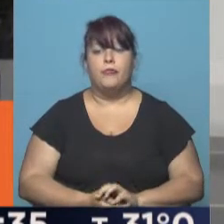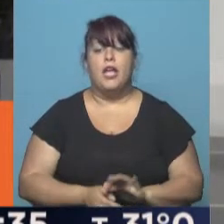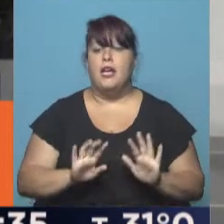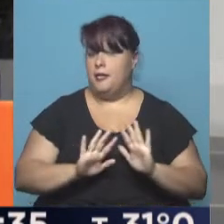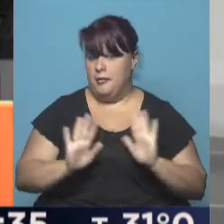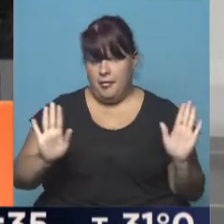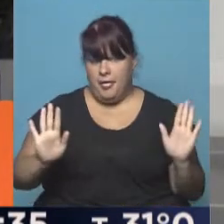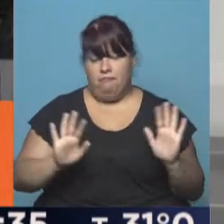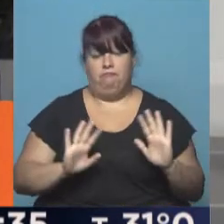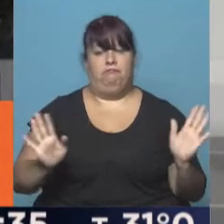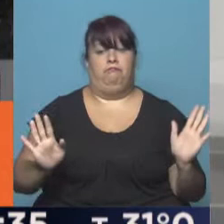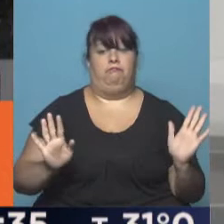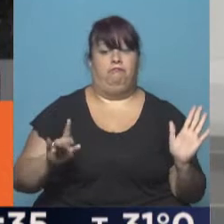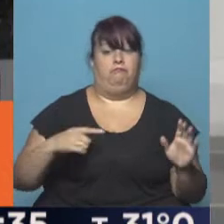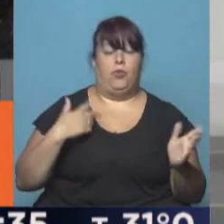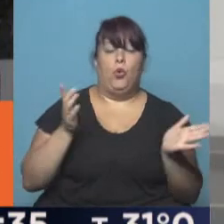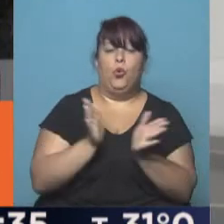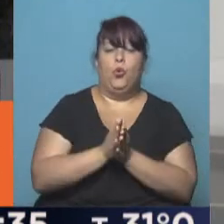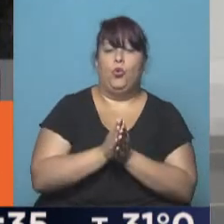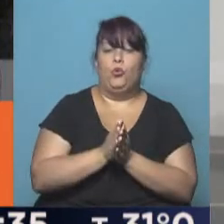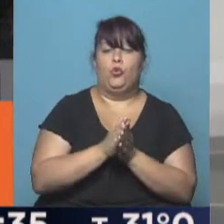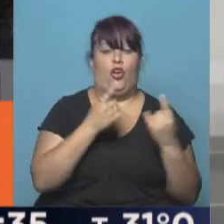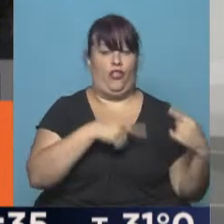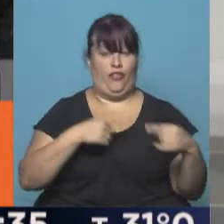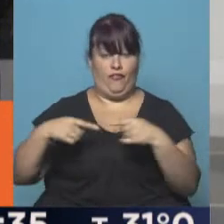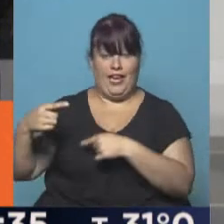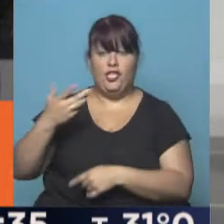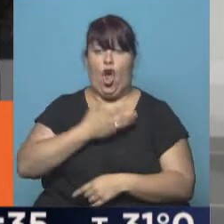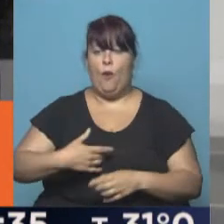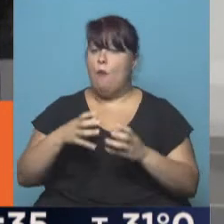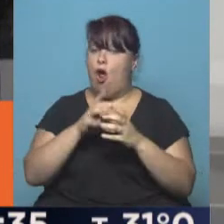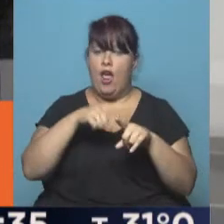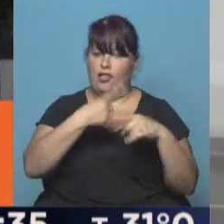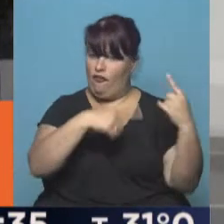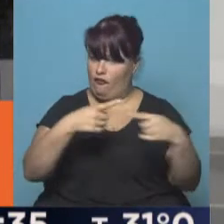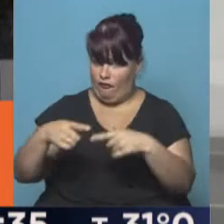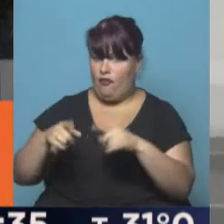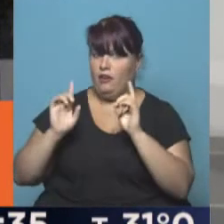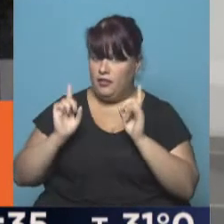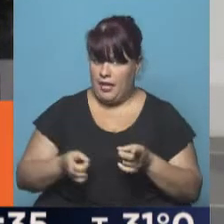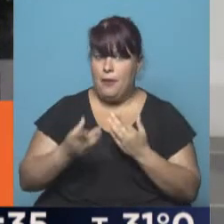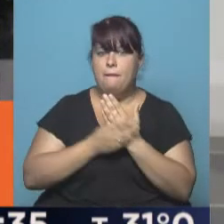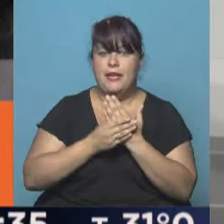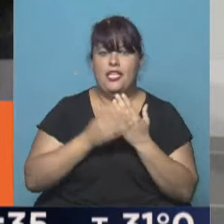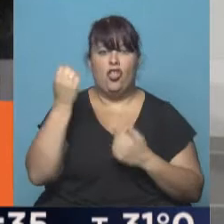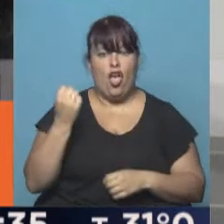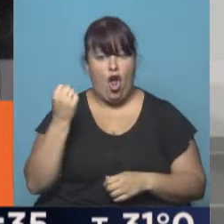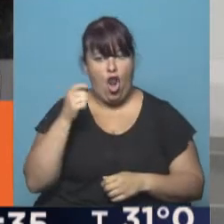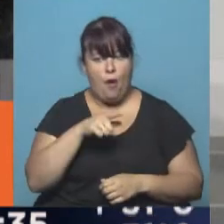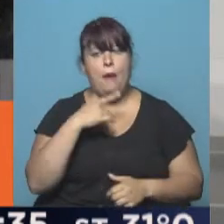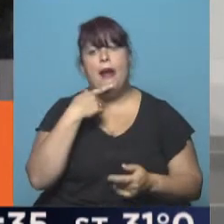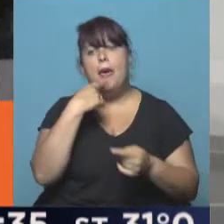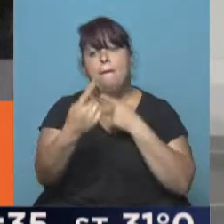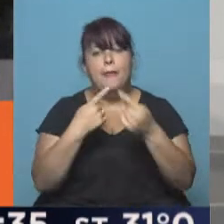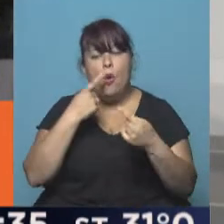Nada más, estamos con distintos gobernadores de distintos espacios políticos y, por supuesto, el ministro de Hacienda y Finanzas para responder